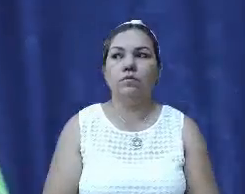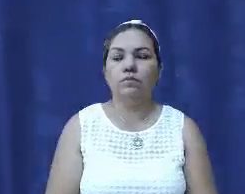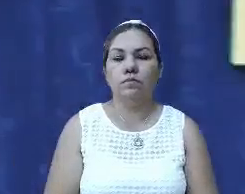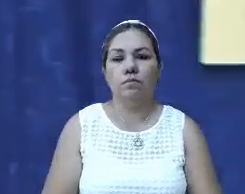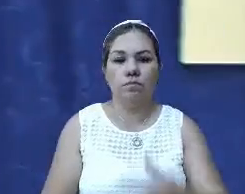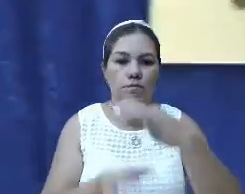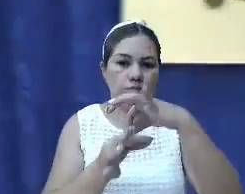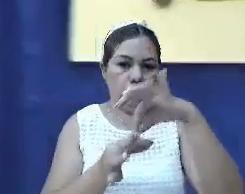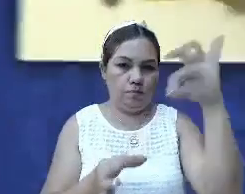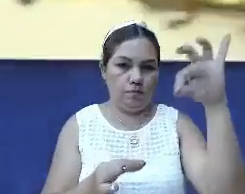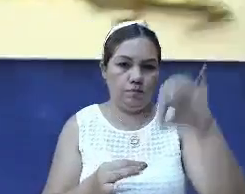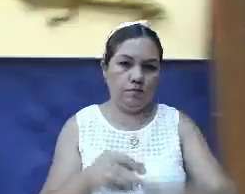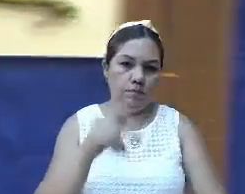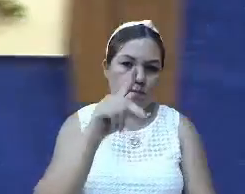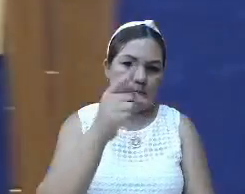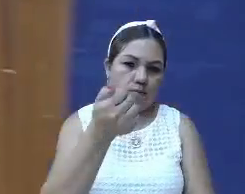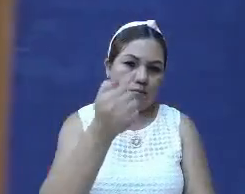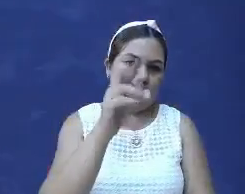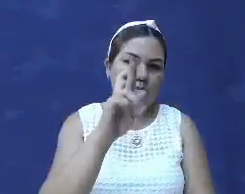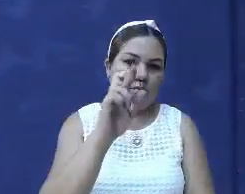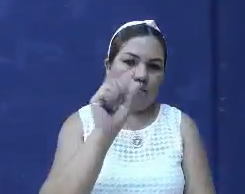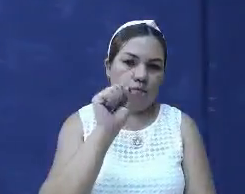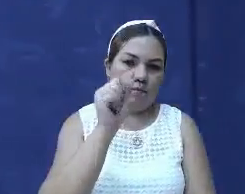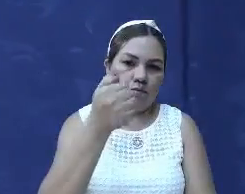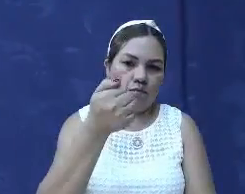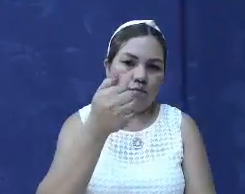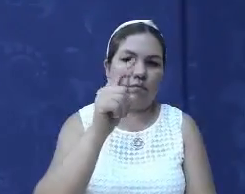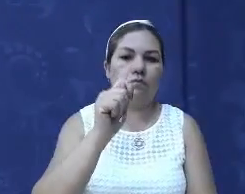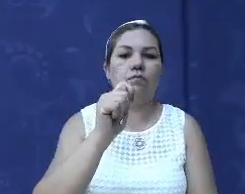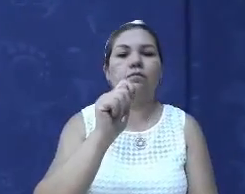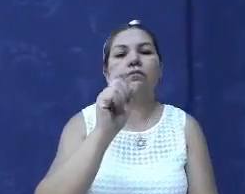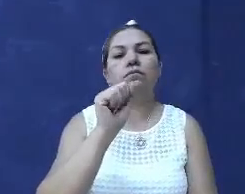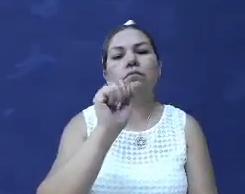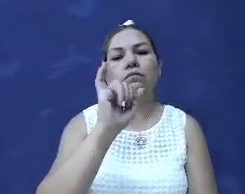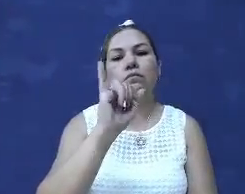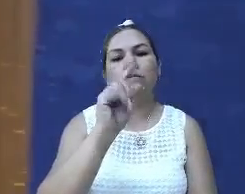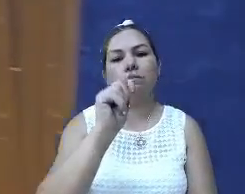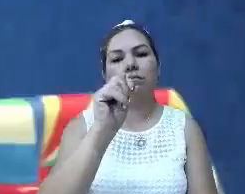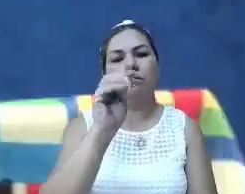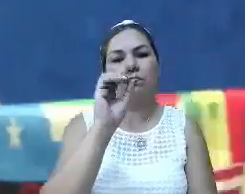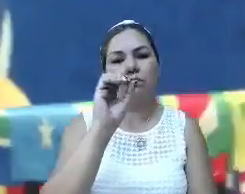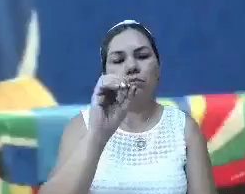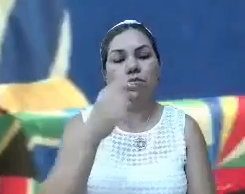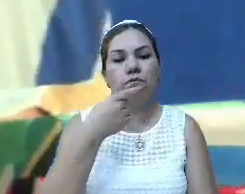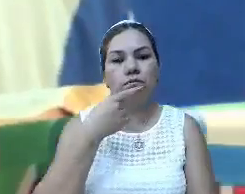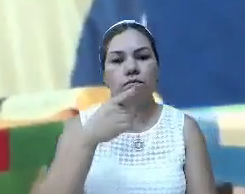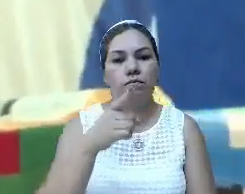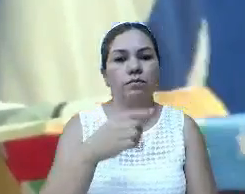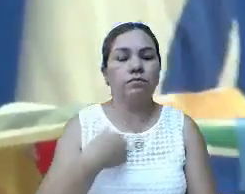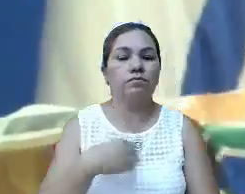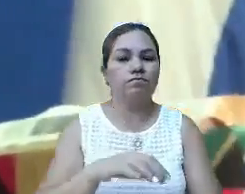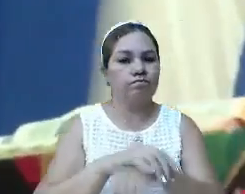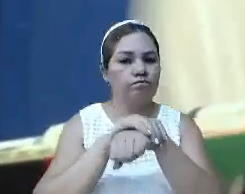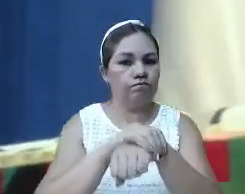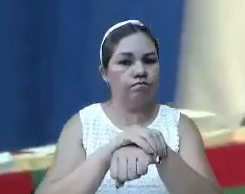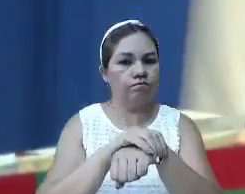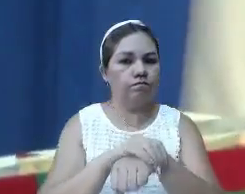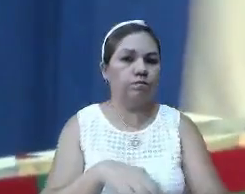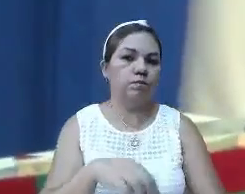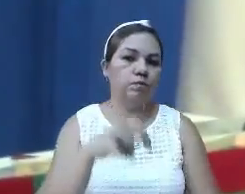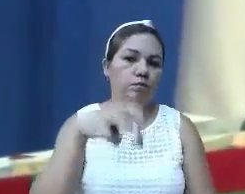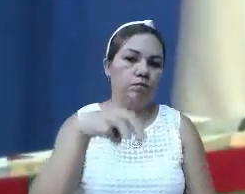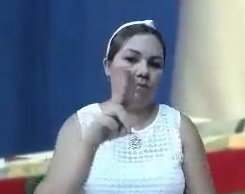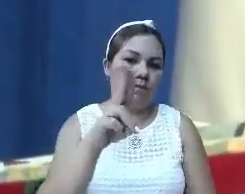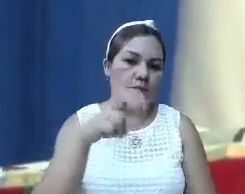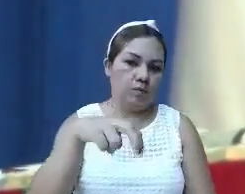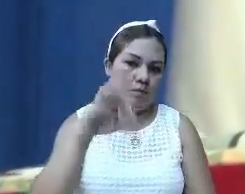Espíritu parásito que muchas veces usted arrastra. ¿Qué dijo Pablo? Santiago, la amistad con el mundo. Si